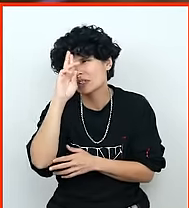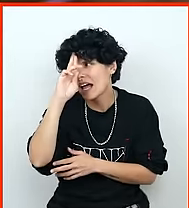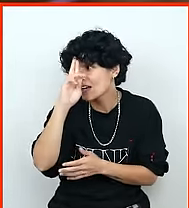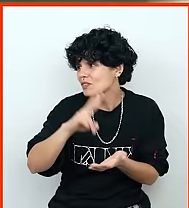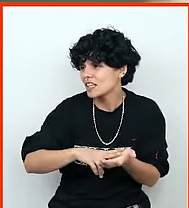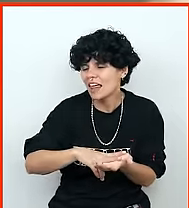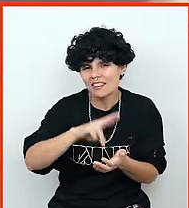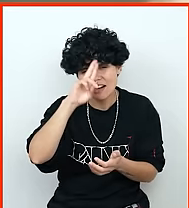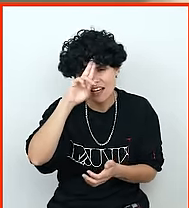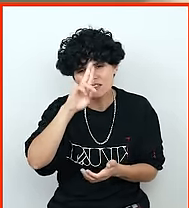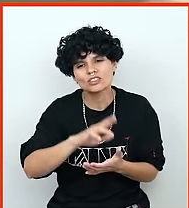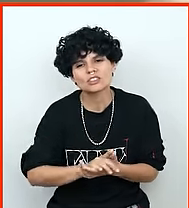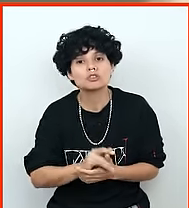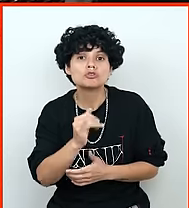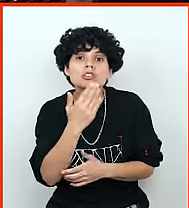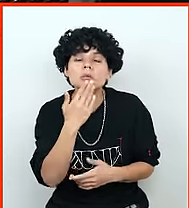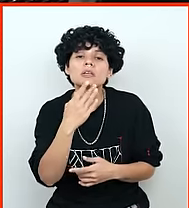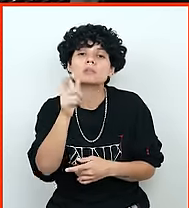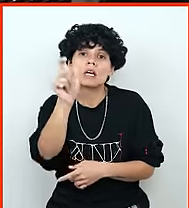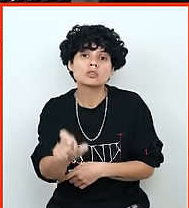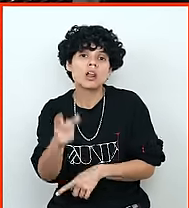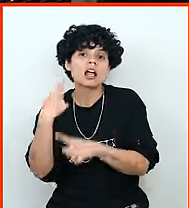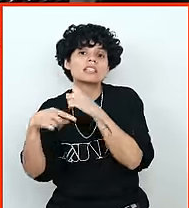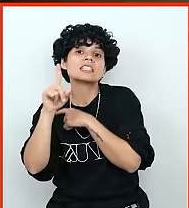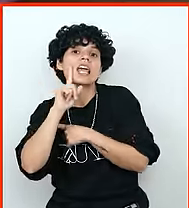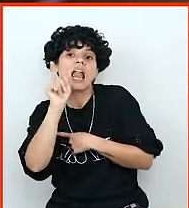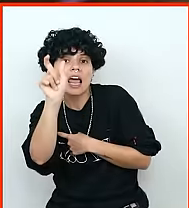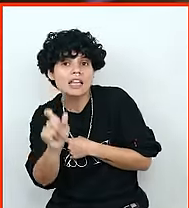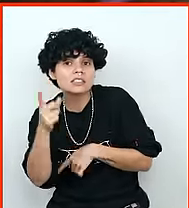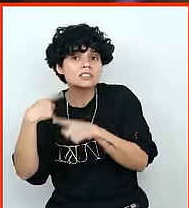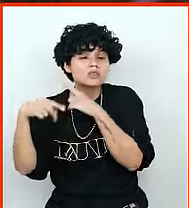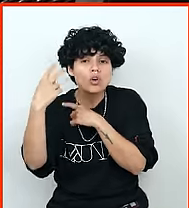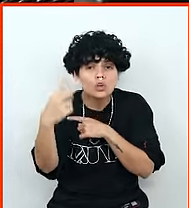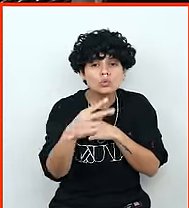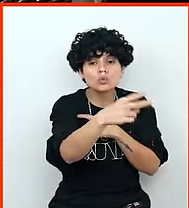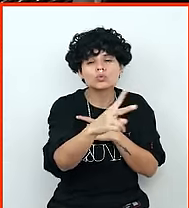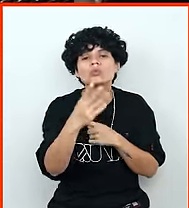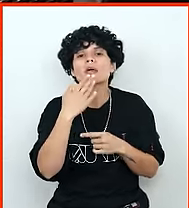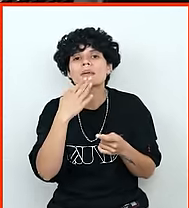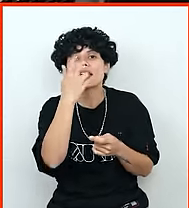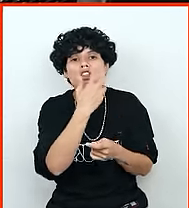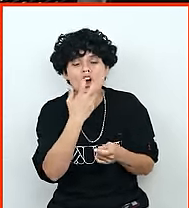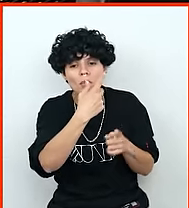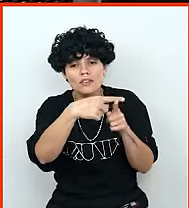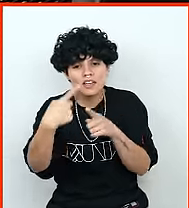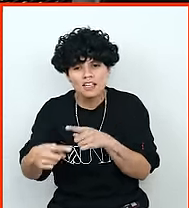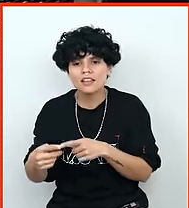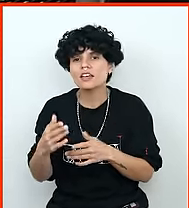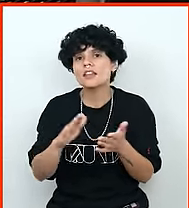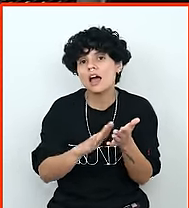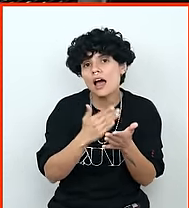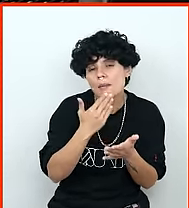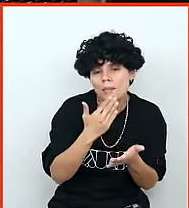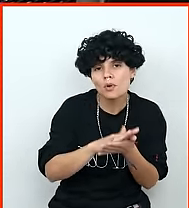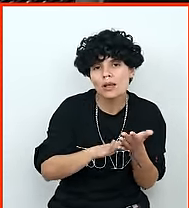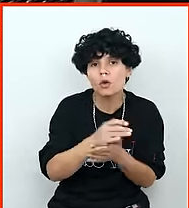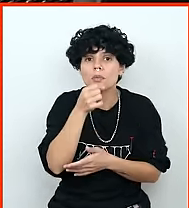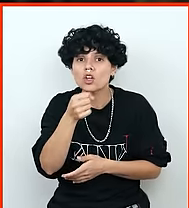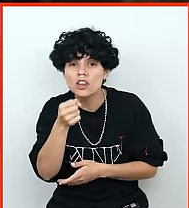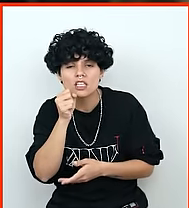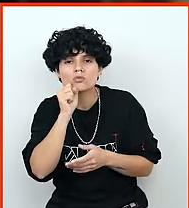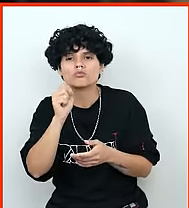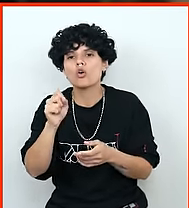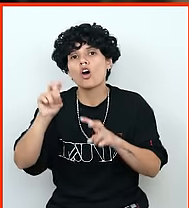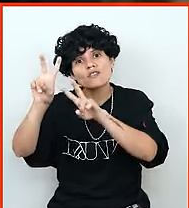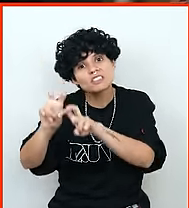así, súper rara. Es biografía, ¿no? Claro, no, sí, biografía o cosas informativas en distintos idiomas igual. Cuestiones periodísticas. Claro,